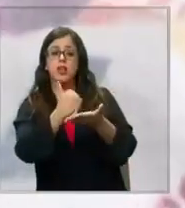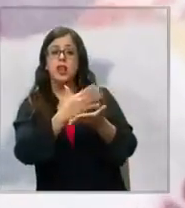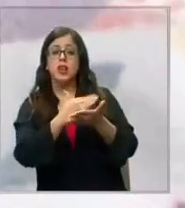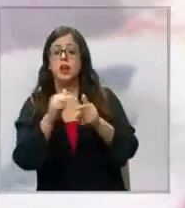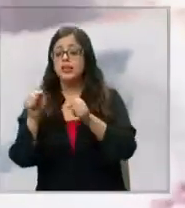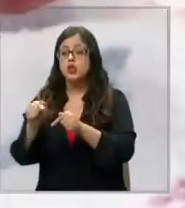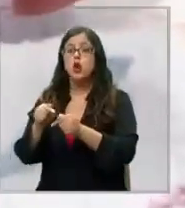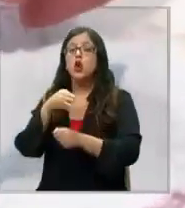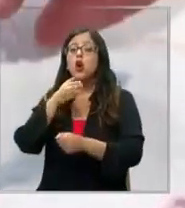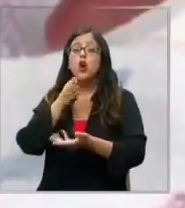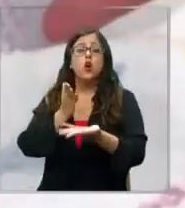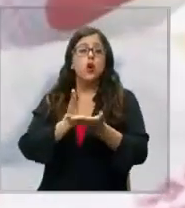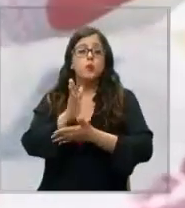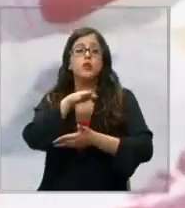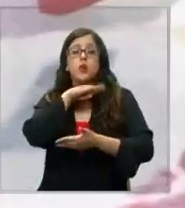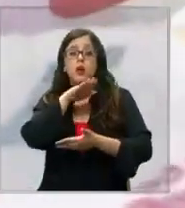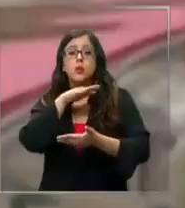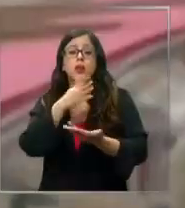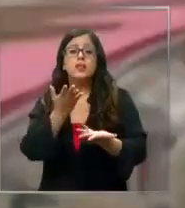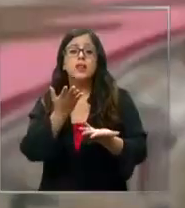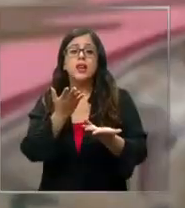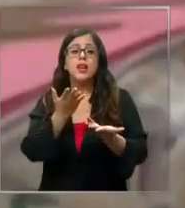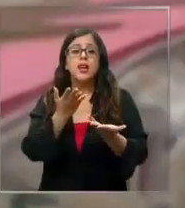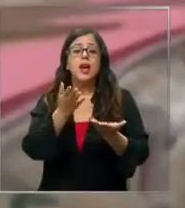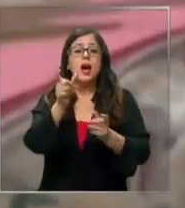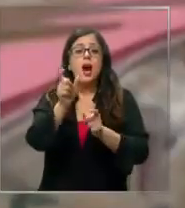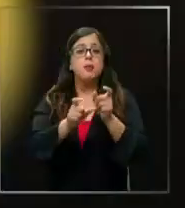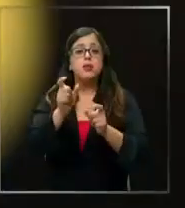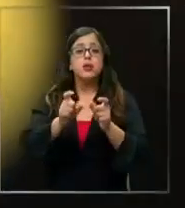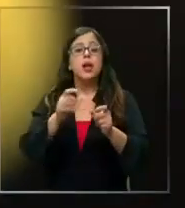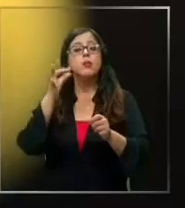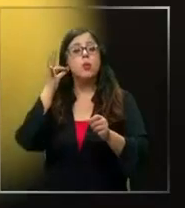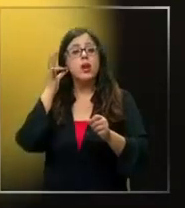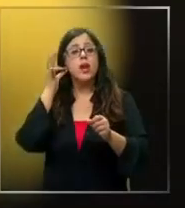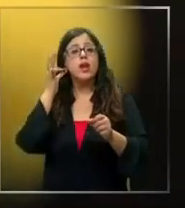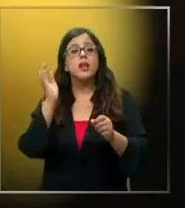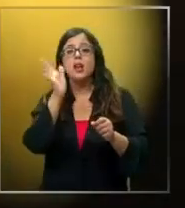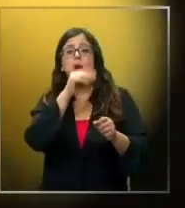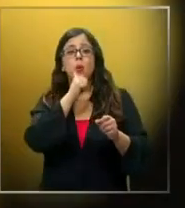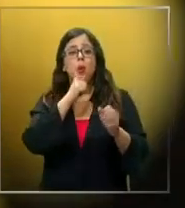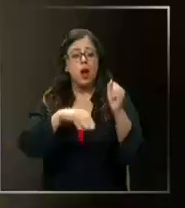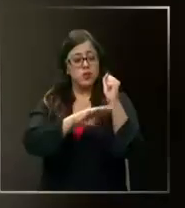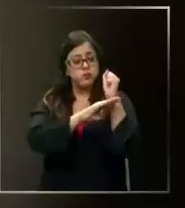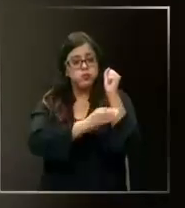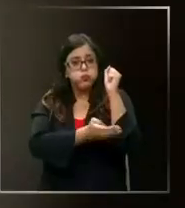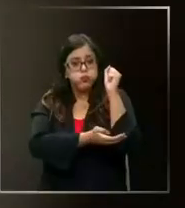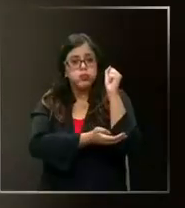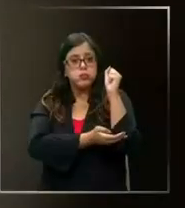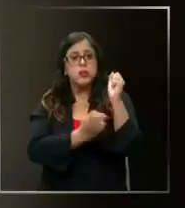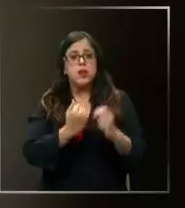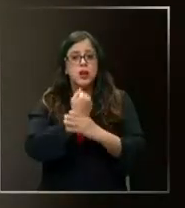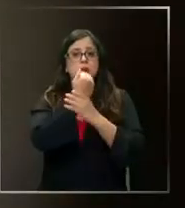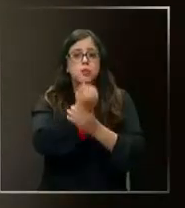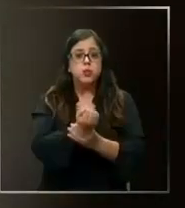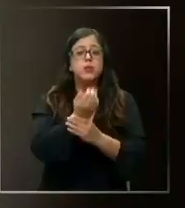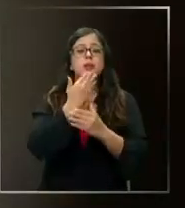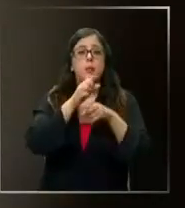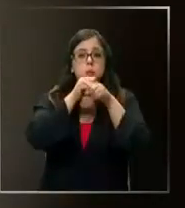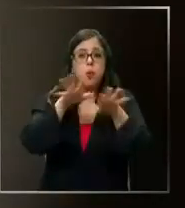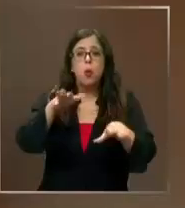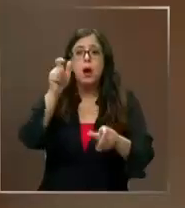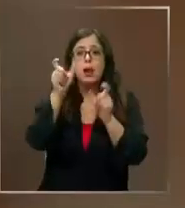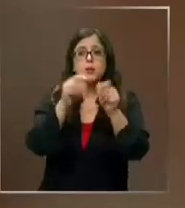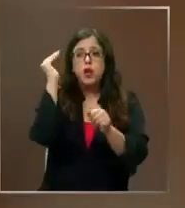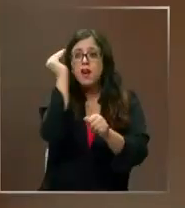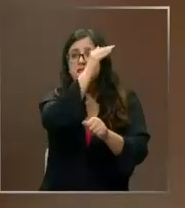que comenzó a usarse para ayudar a mujeres que no tenían vientre por distintas razones, pero que ahora se ha extendido entre las famosas que muchas